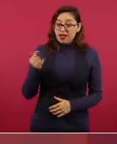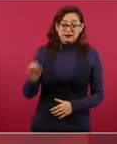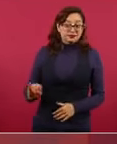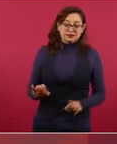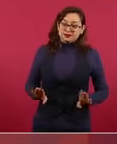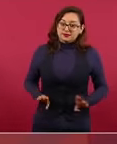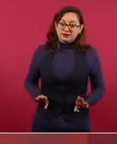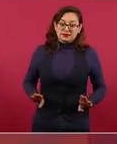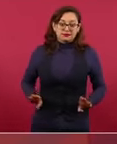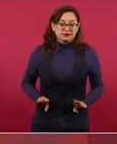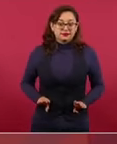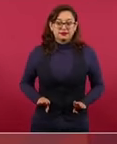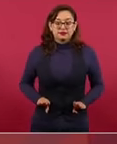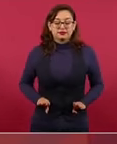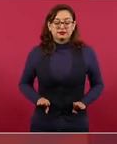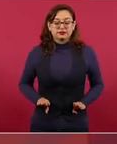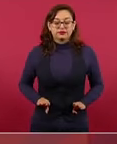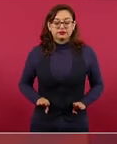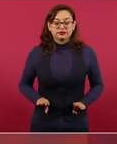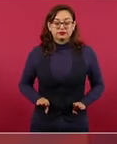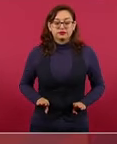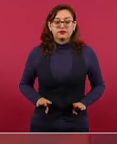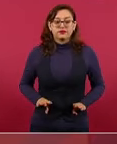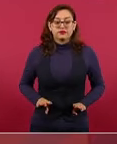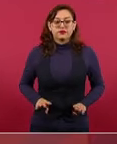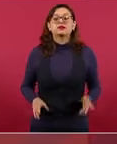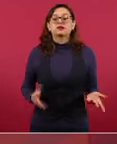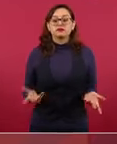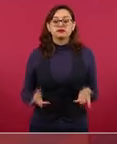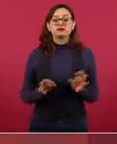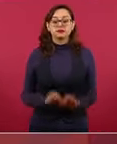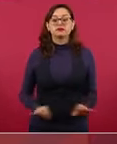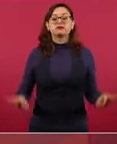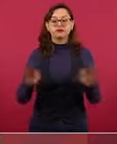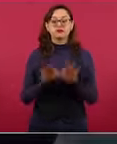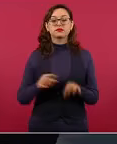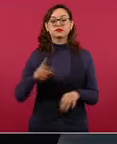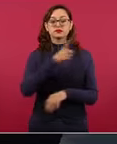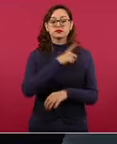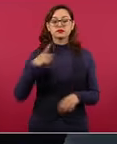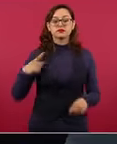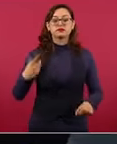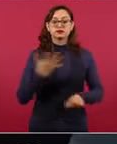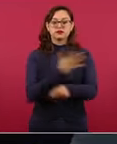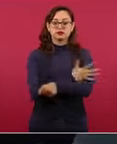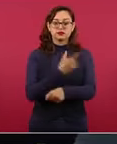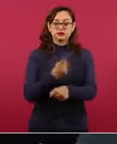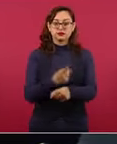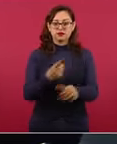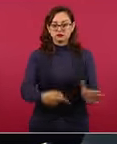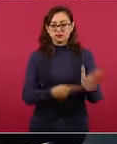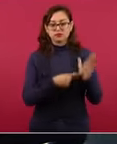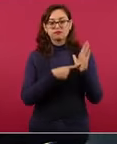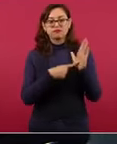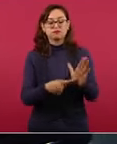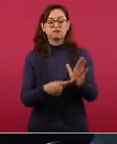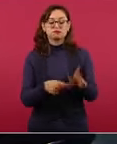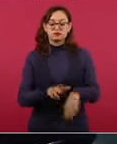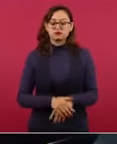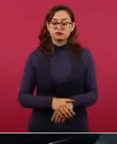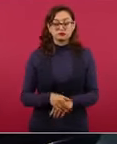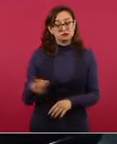es mejor la transparencia a ver estos fueron los errores que se